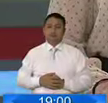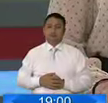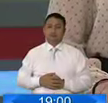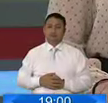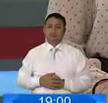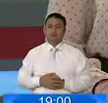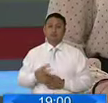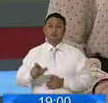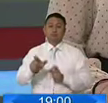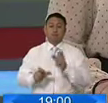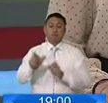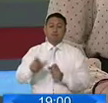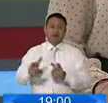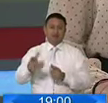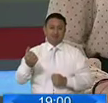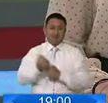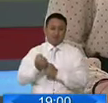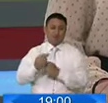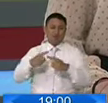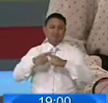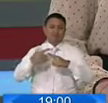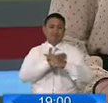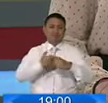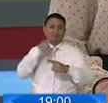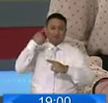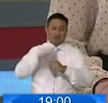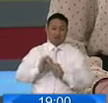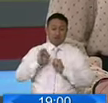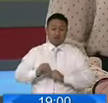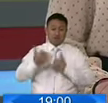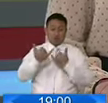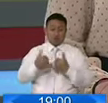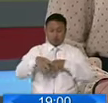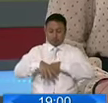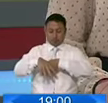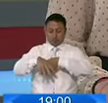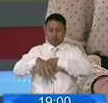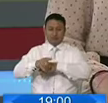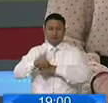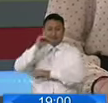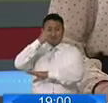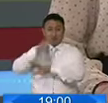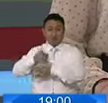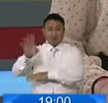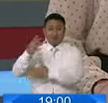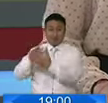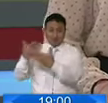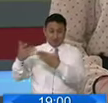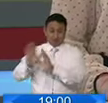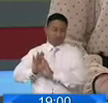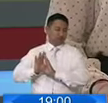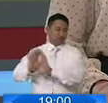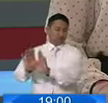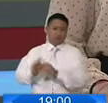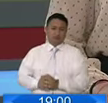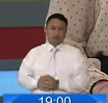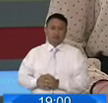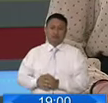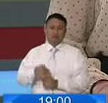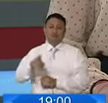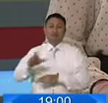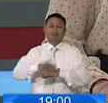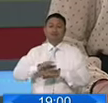simpatizantes del ex presidente correa realizar una marcha para rechazar la orden de prisión preventiva emitida en su contra